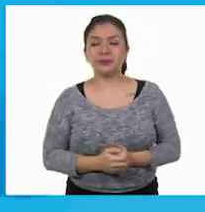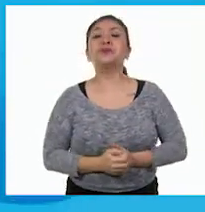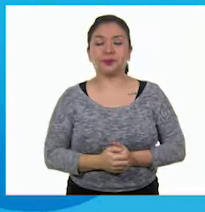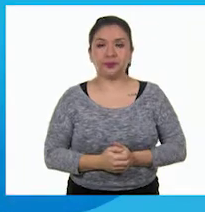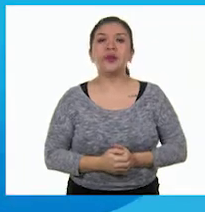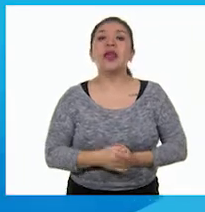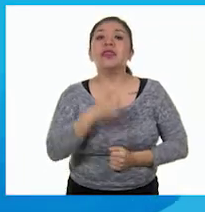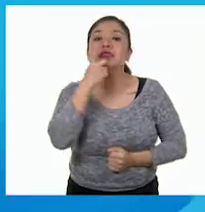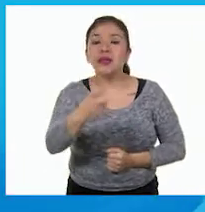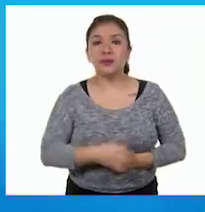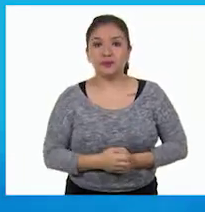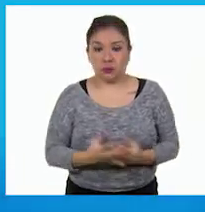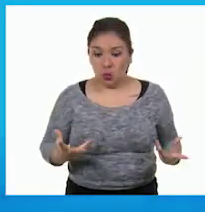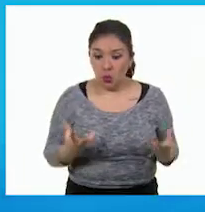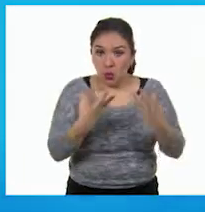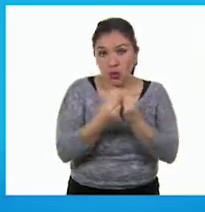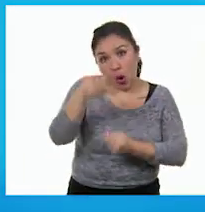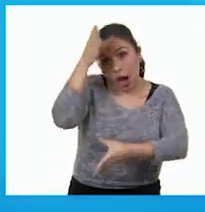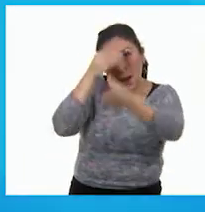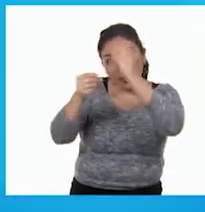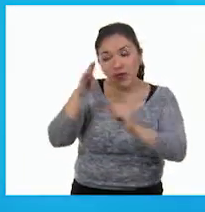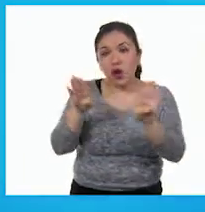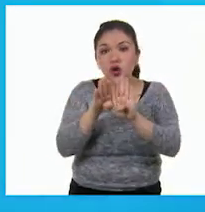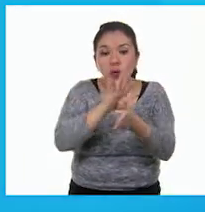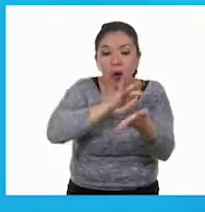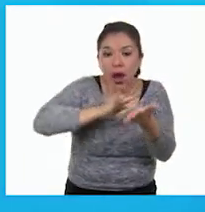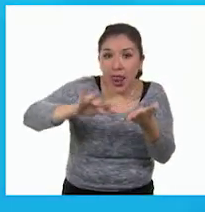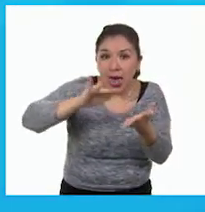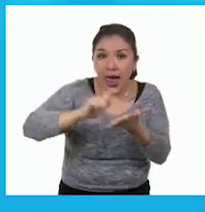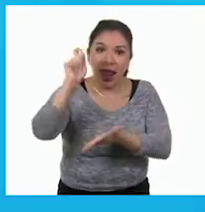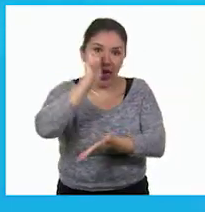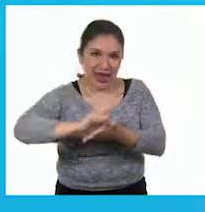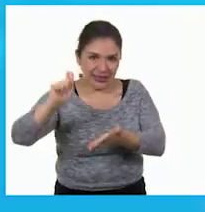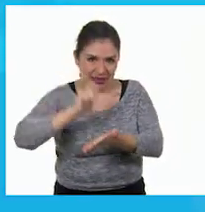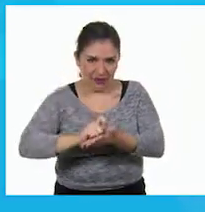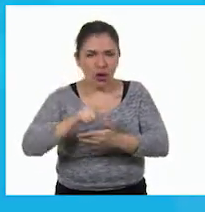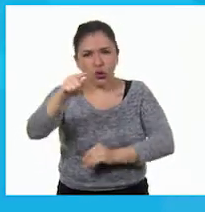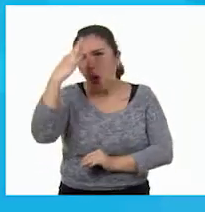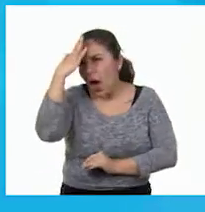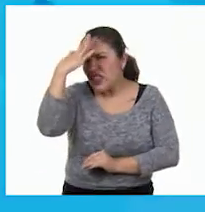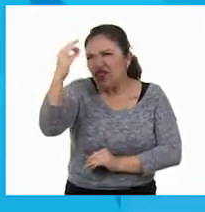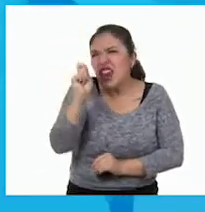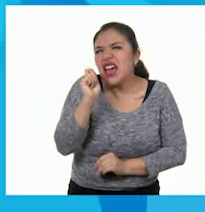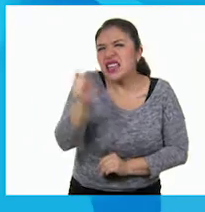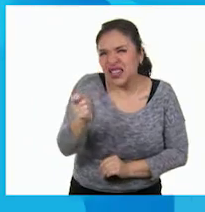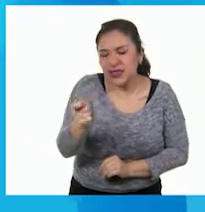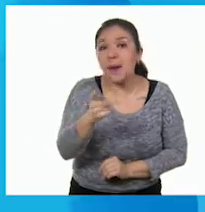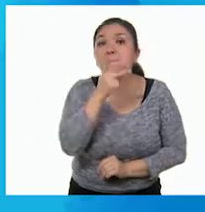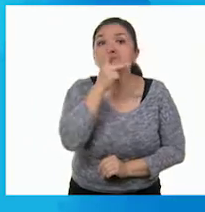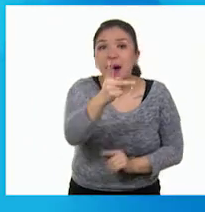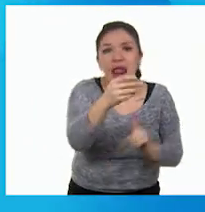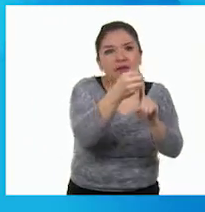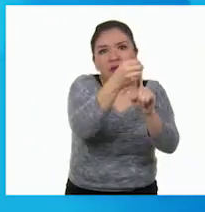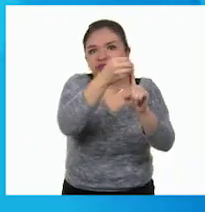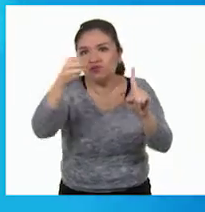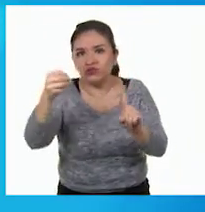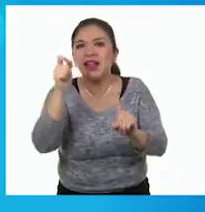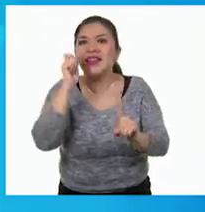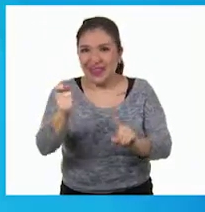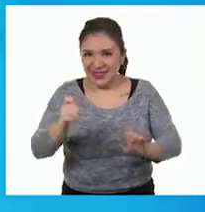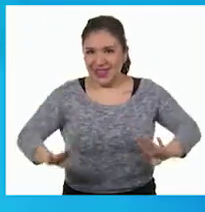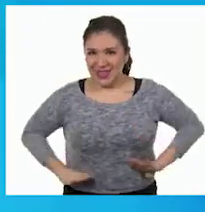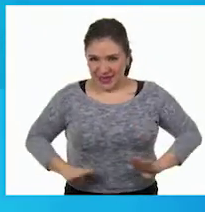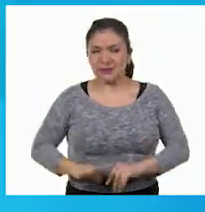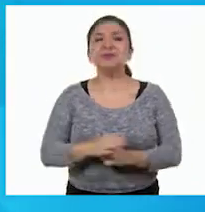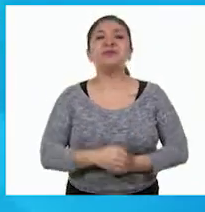Dice, aprendamos a leer y escribir. Uh-huh. Adivina qué es. Completa las palabras. Ok, vamos a ir completando las